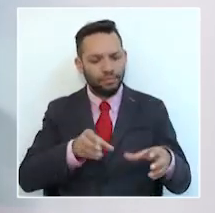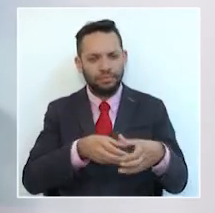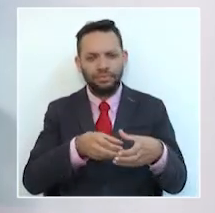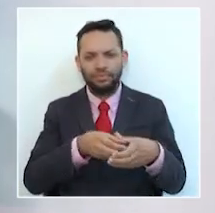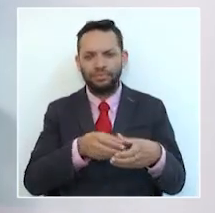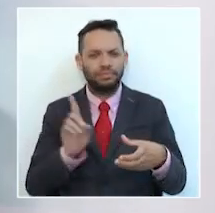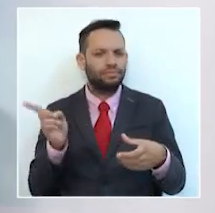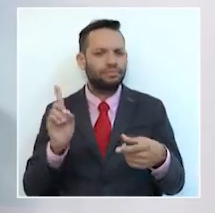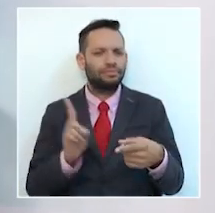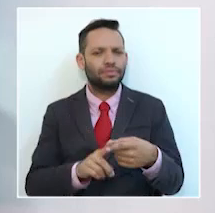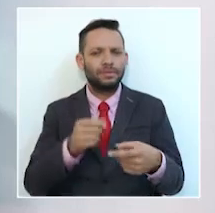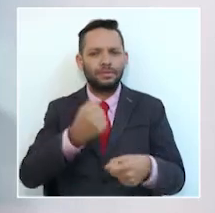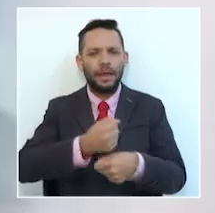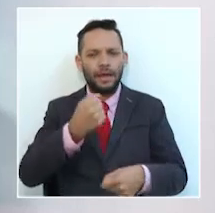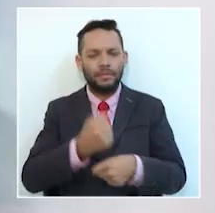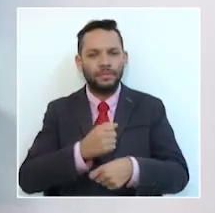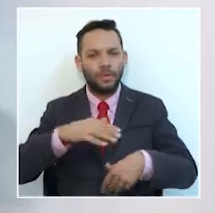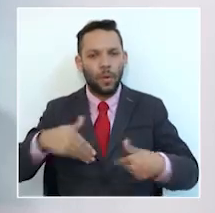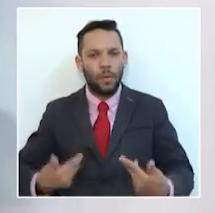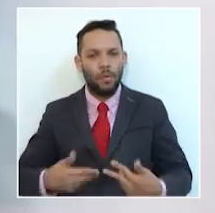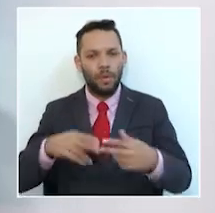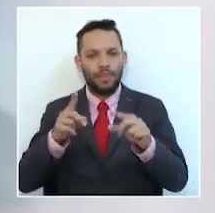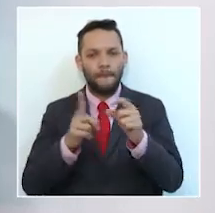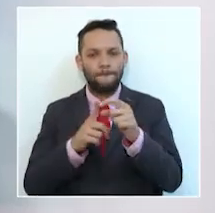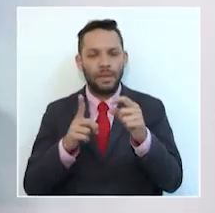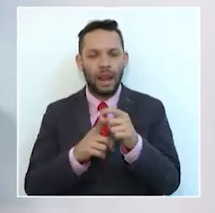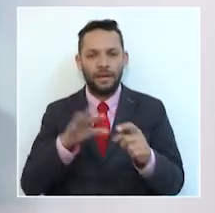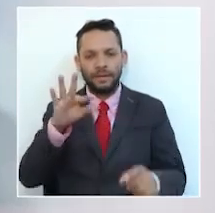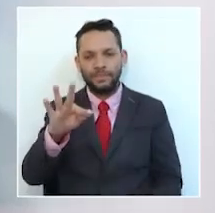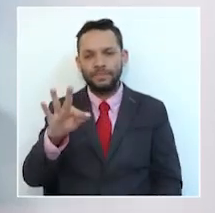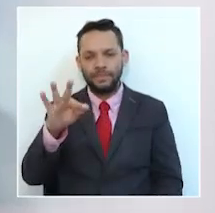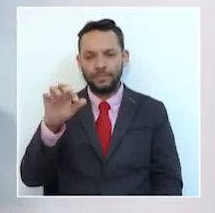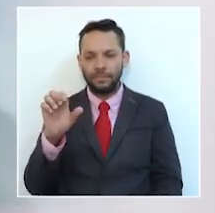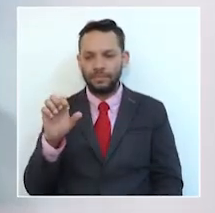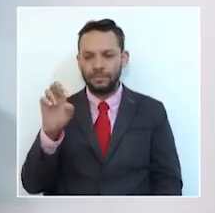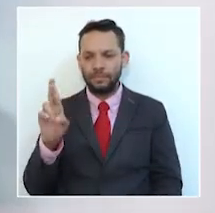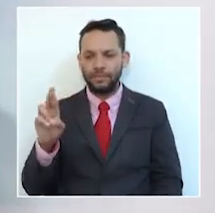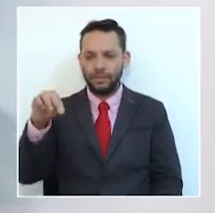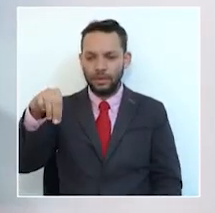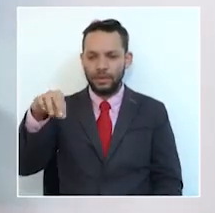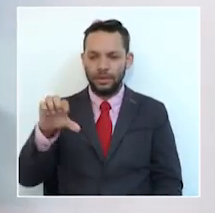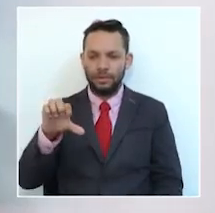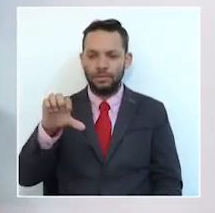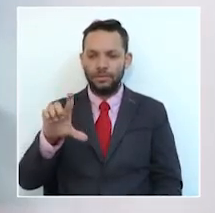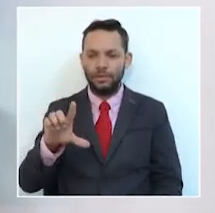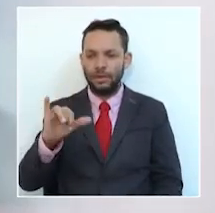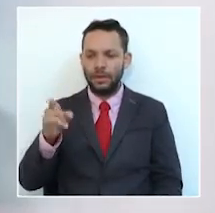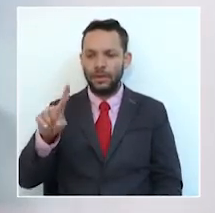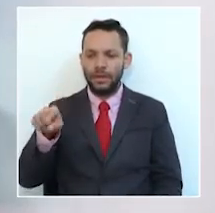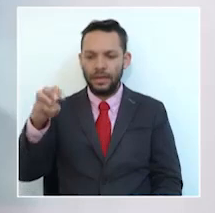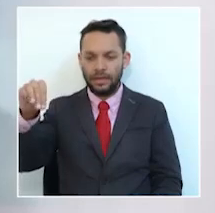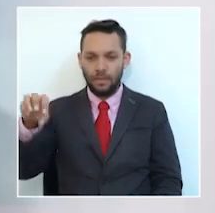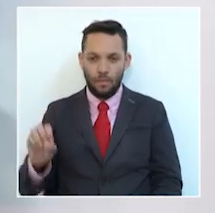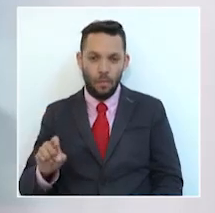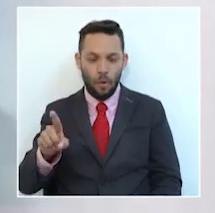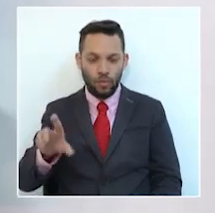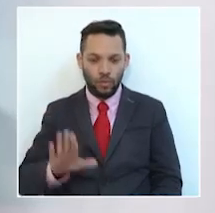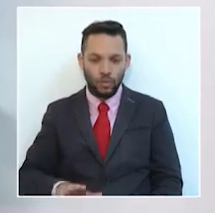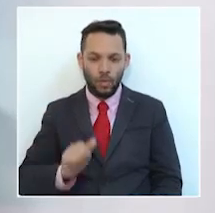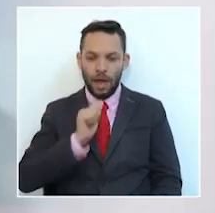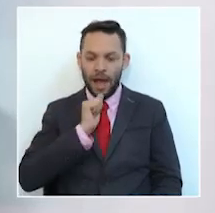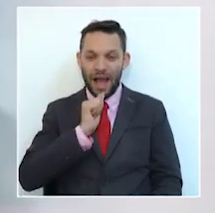en el campo de termalismo y fundamentalmente en el campo de los pelos y de esther males pues